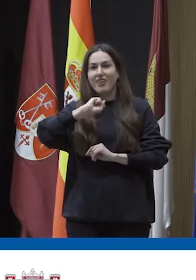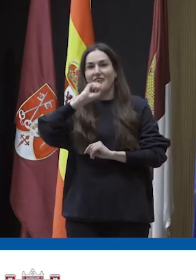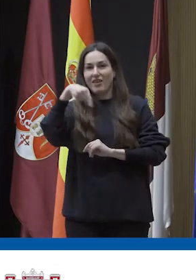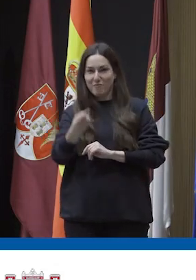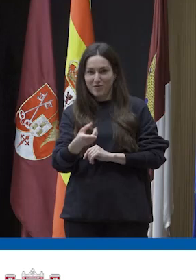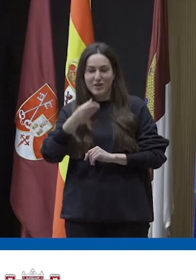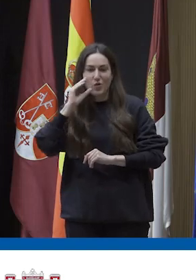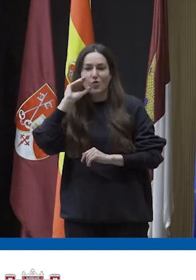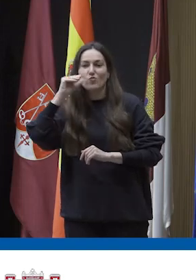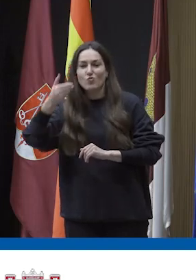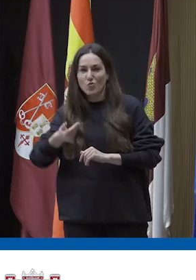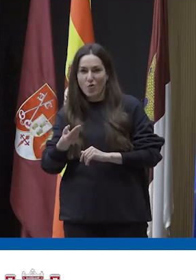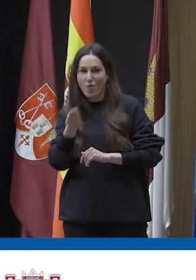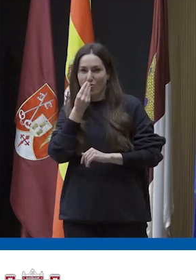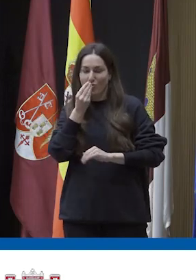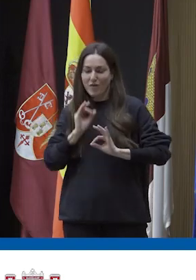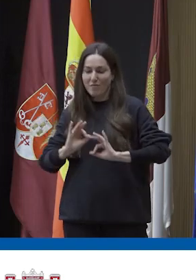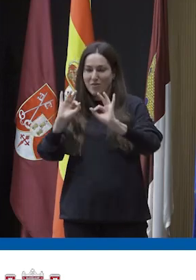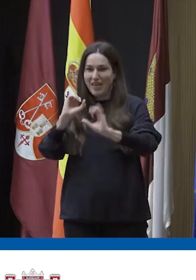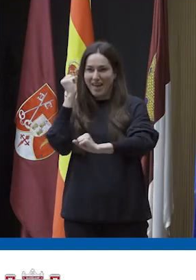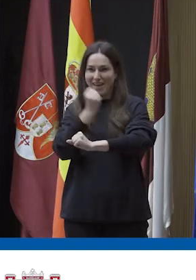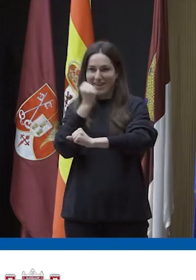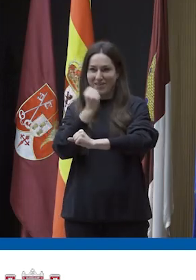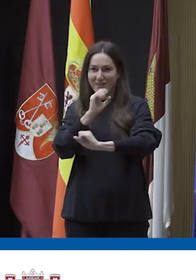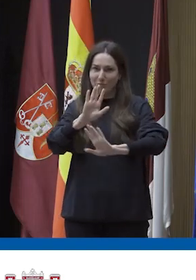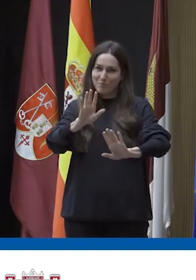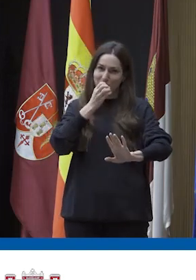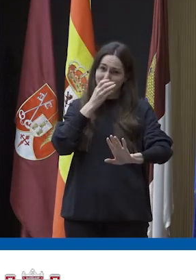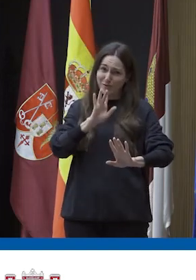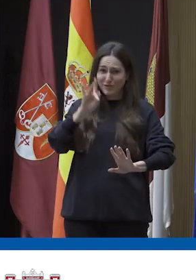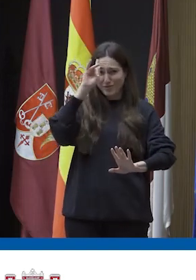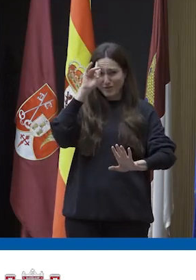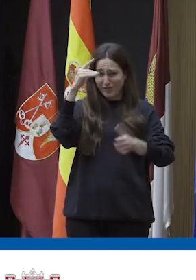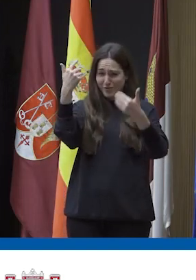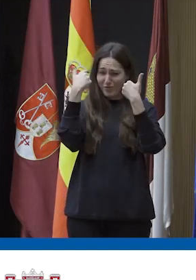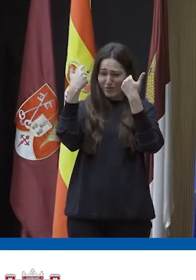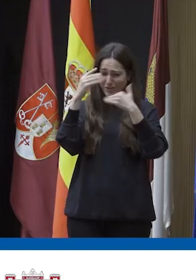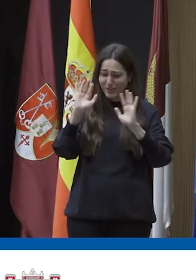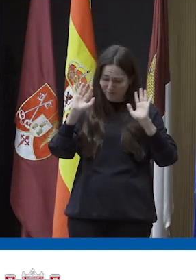y los polvorones. Bueno, no sé si nos dará algún consejo